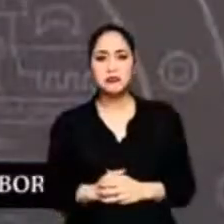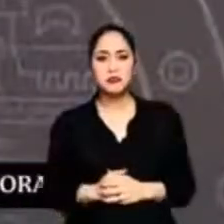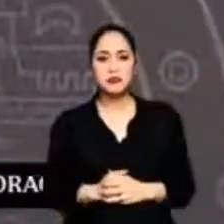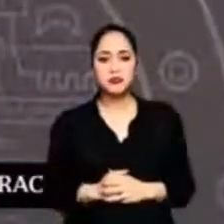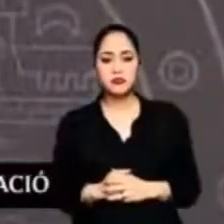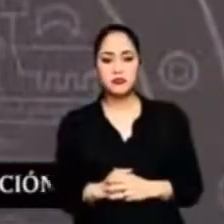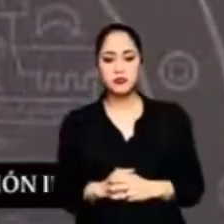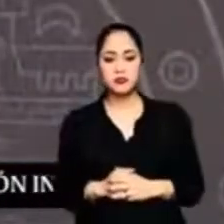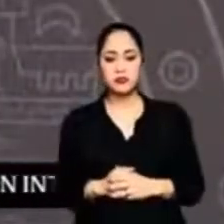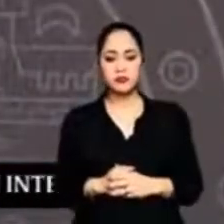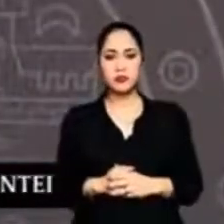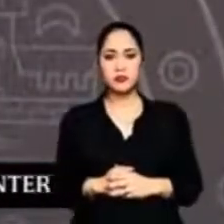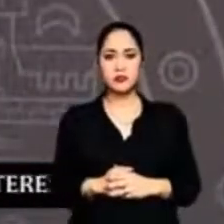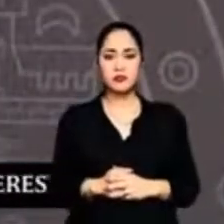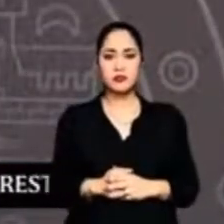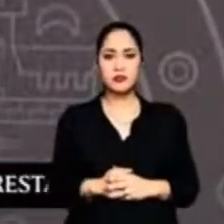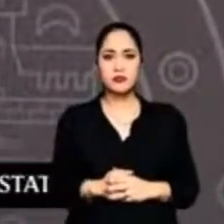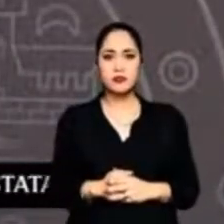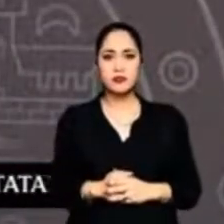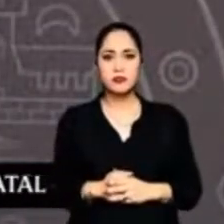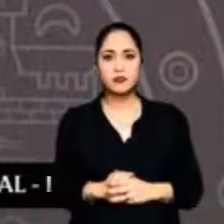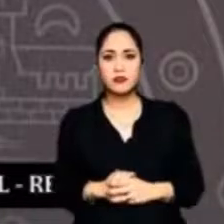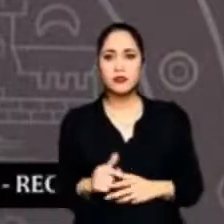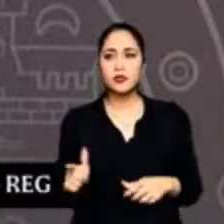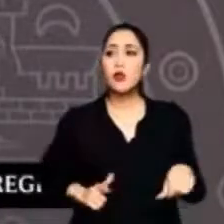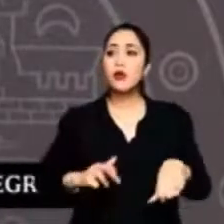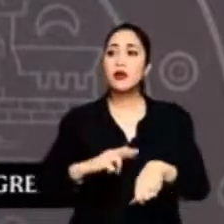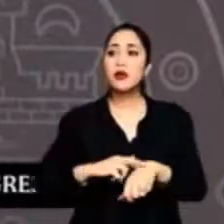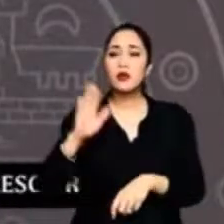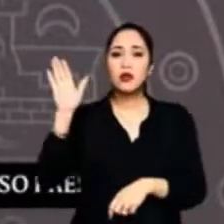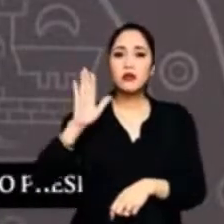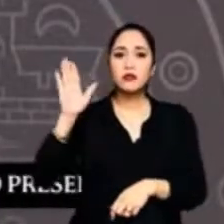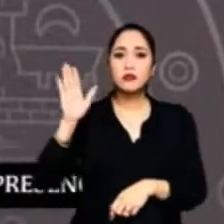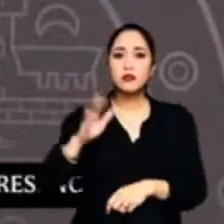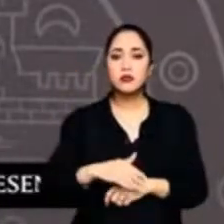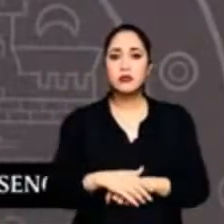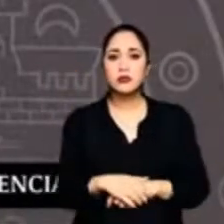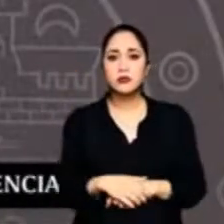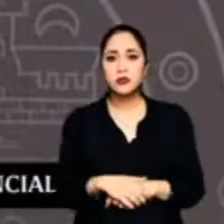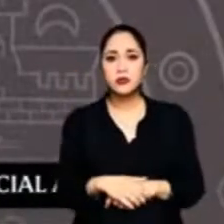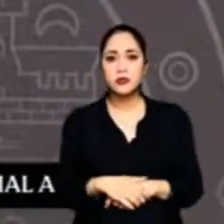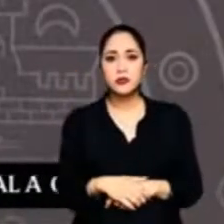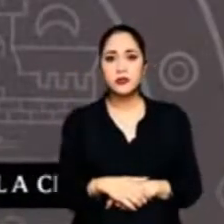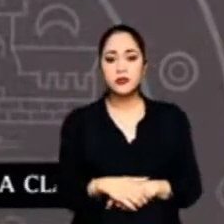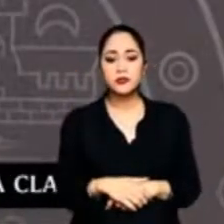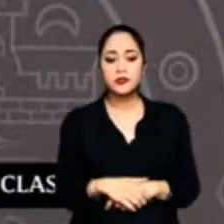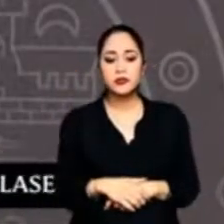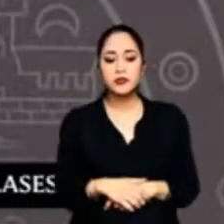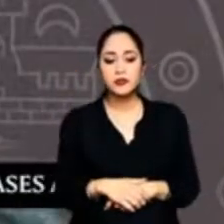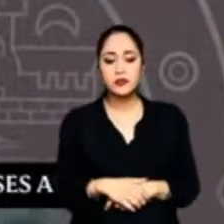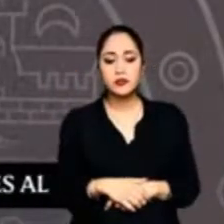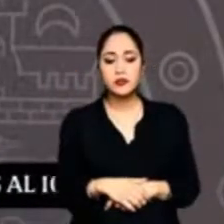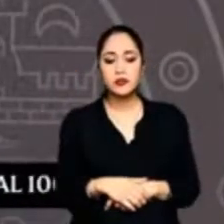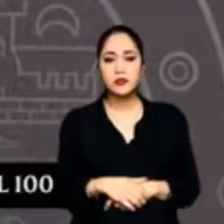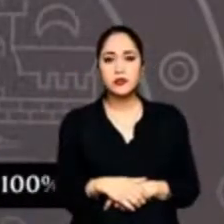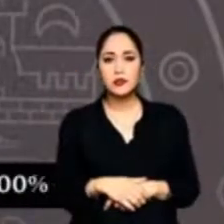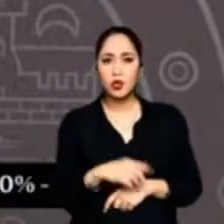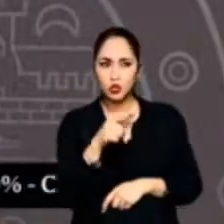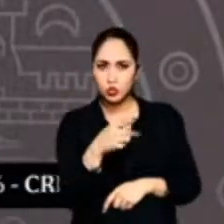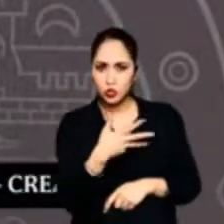Ahora sí, gobernador. Gobernador. No hay. No, tú no traes.